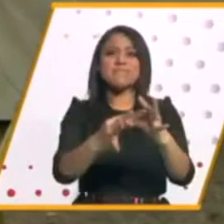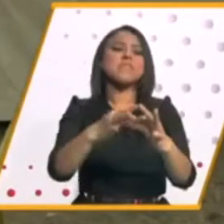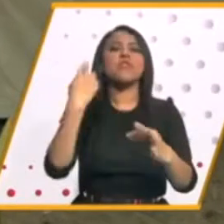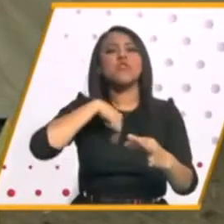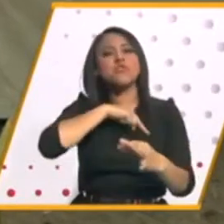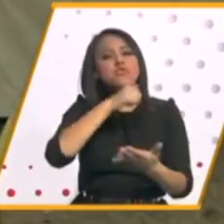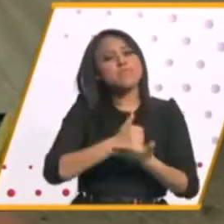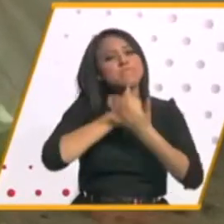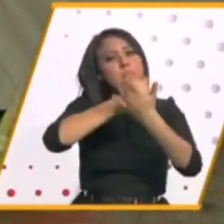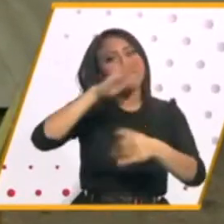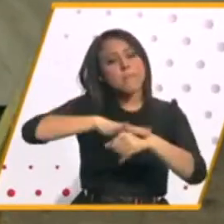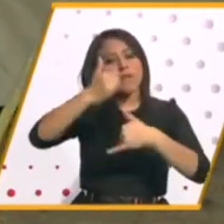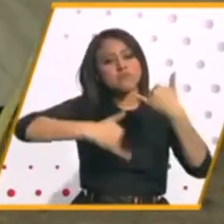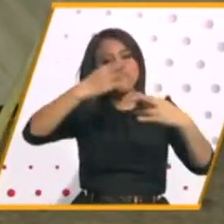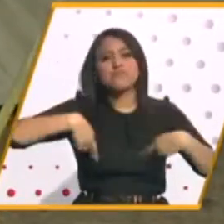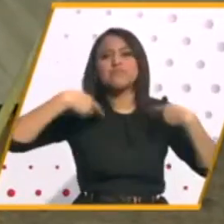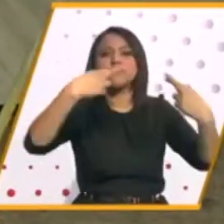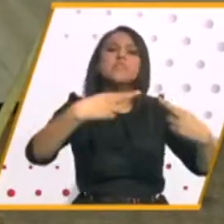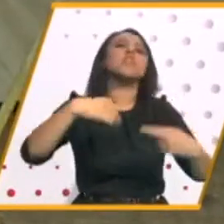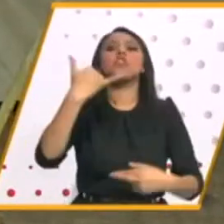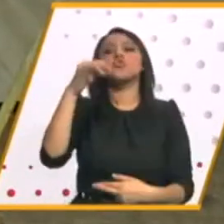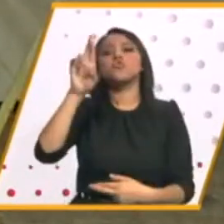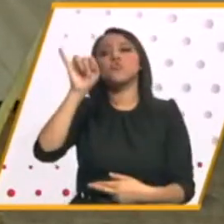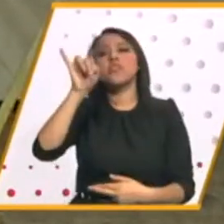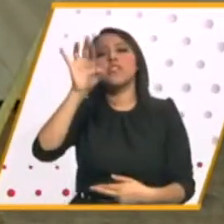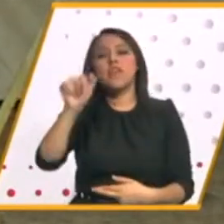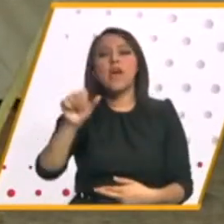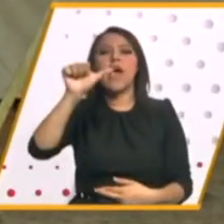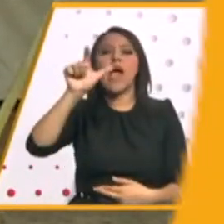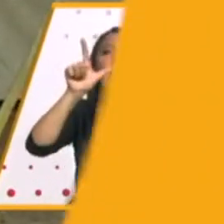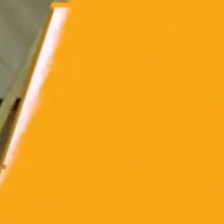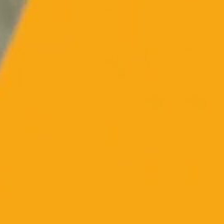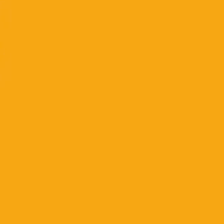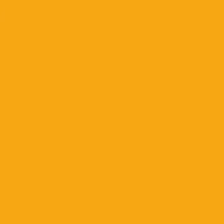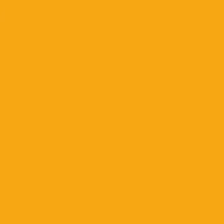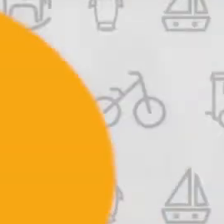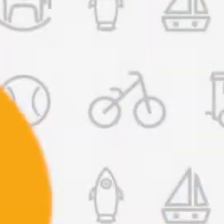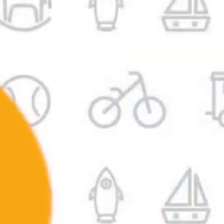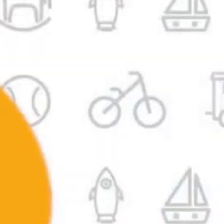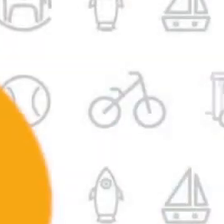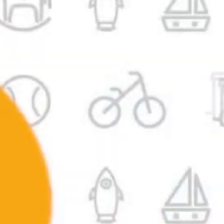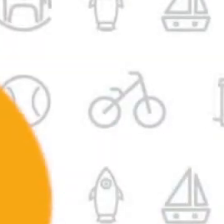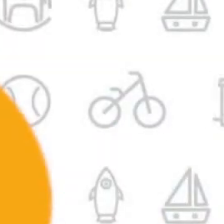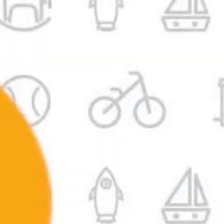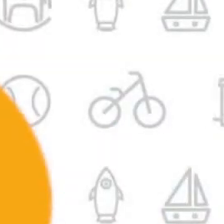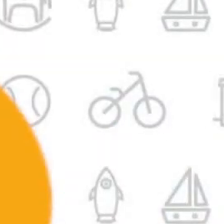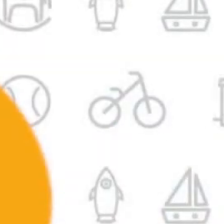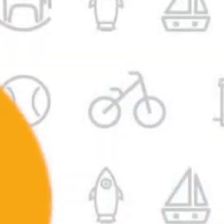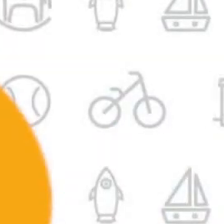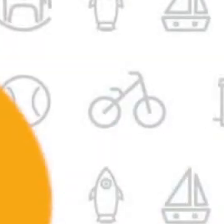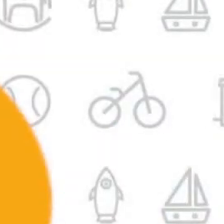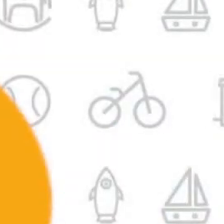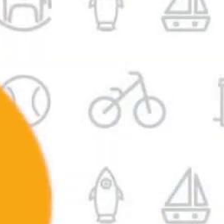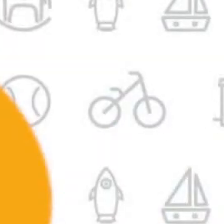de millones de juguetes. Con imágenes de Yuridia Miguel para Juguetón 2017, Alfonso Vargas Torres. Hola, ¿qué tal? Soy Jorge